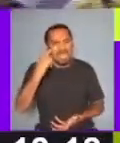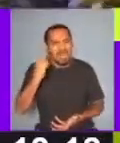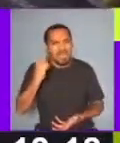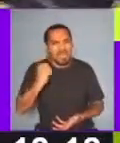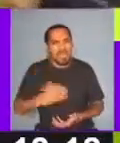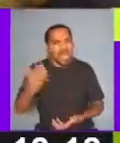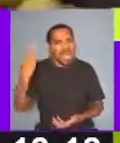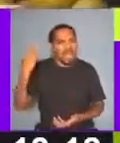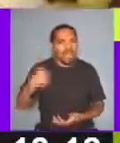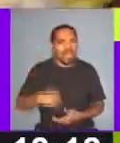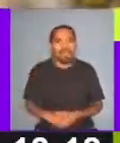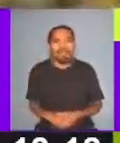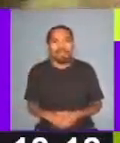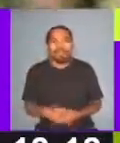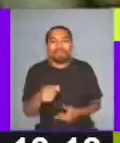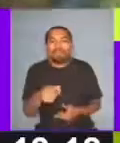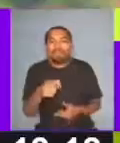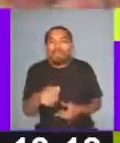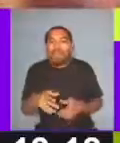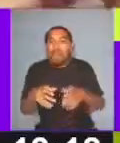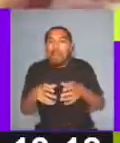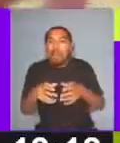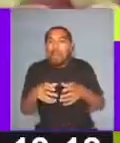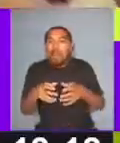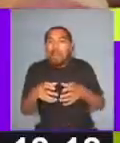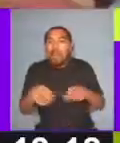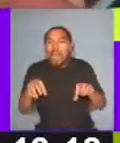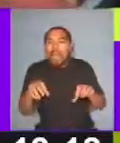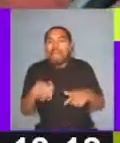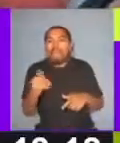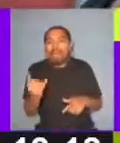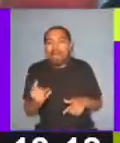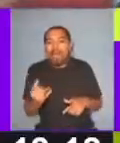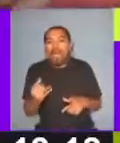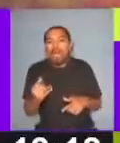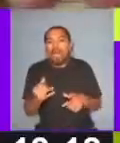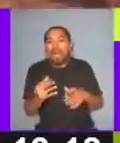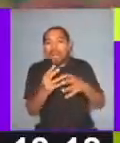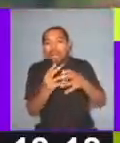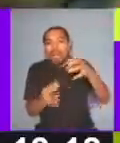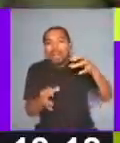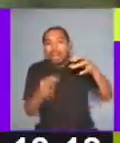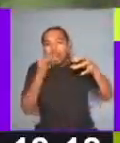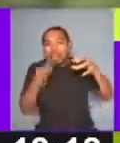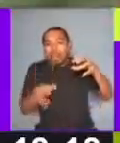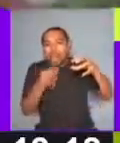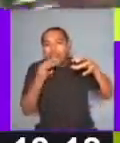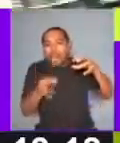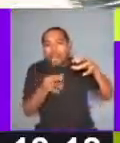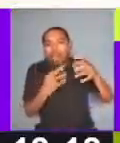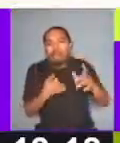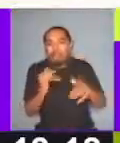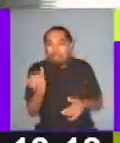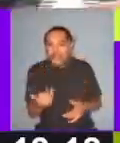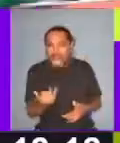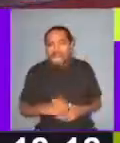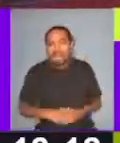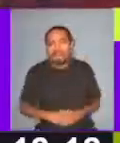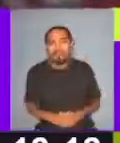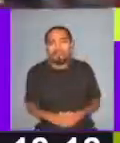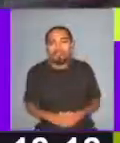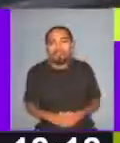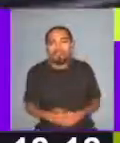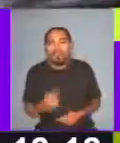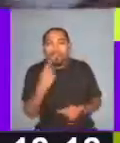ahí que hay uva de huevo de gallo está la uva rosada que también es de la zona del noroeste y vamos a preguntarle seguramente A